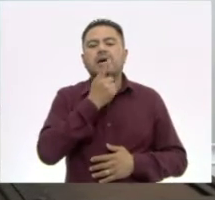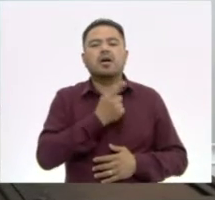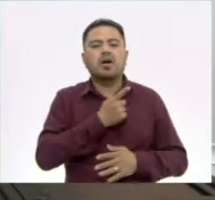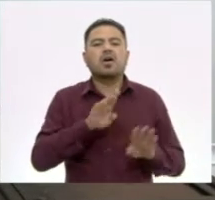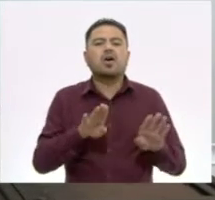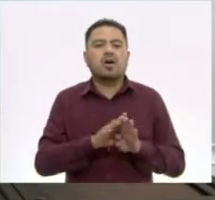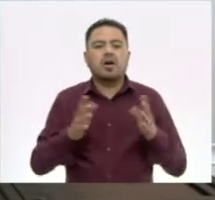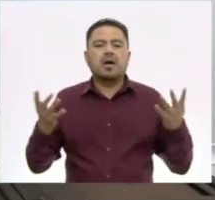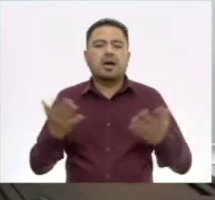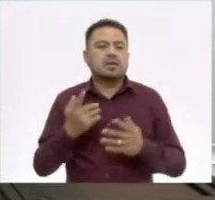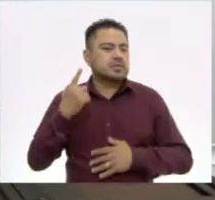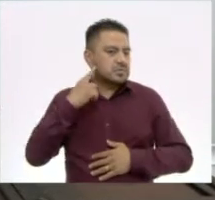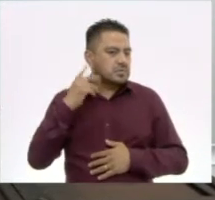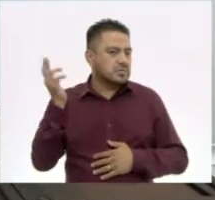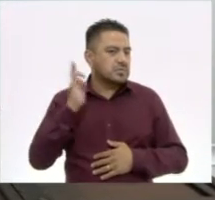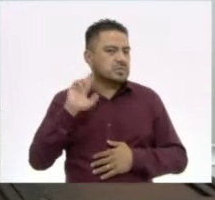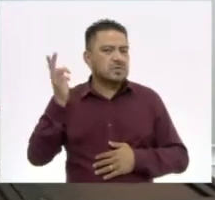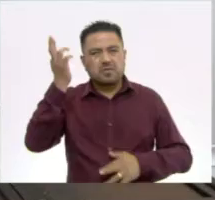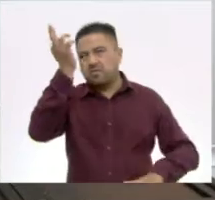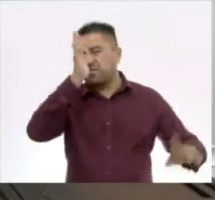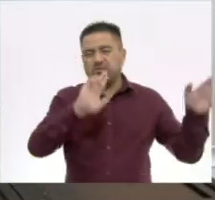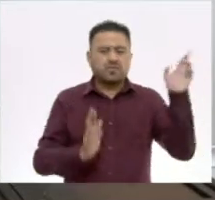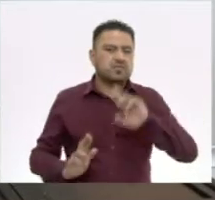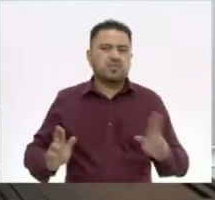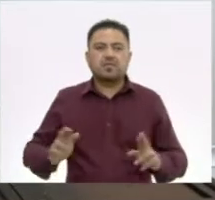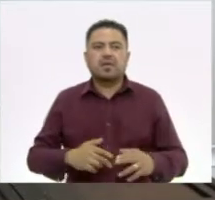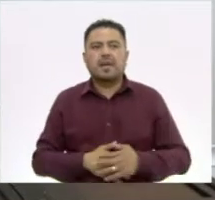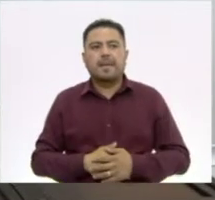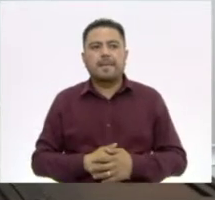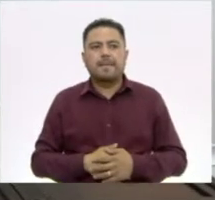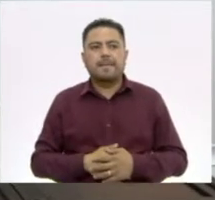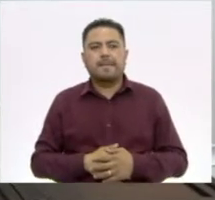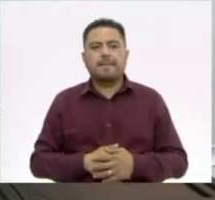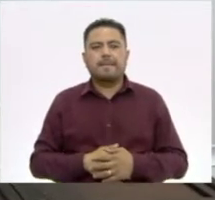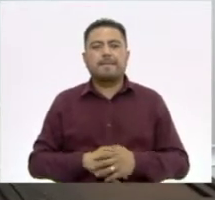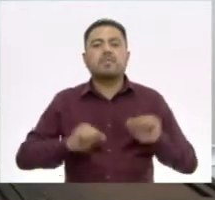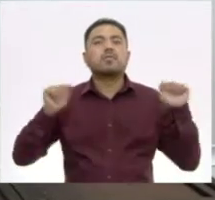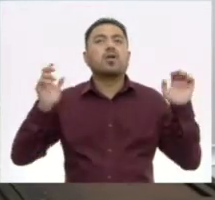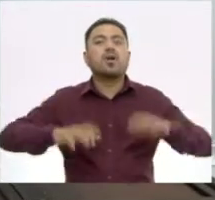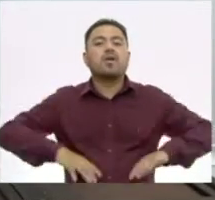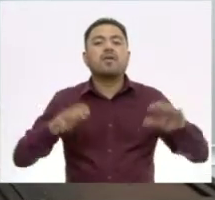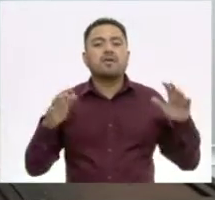el sonido de un trueno lluvia